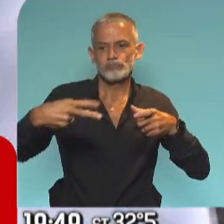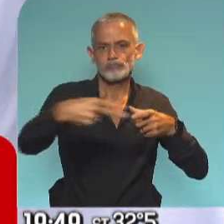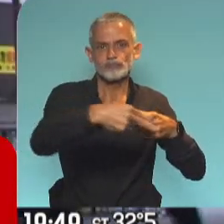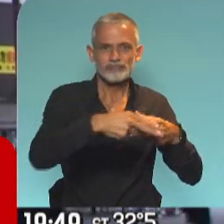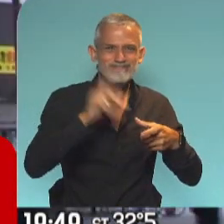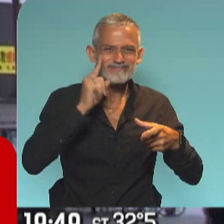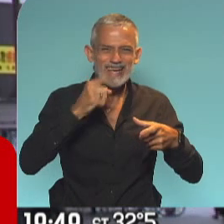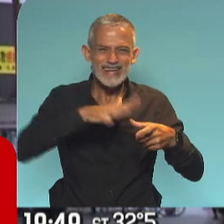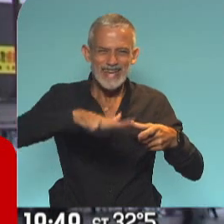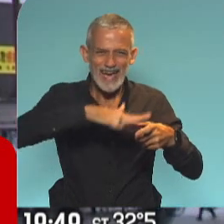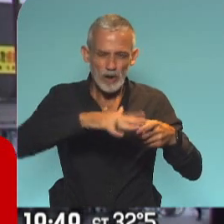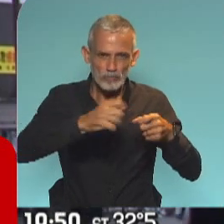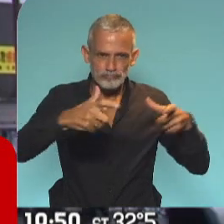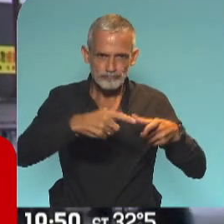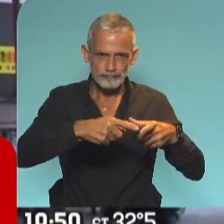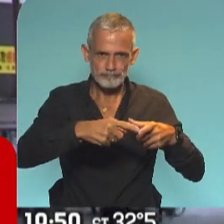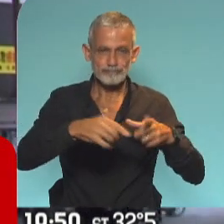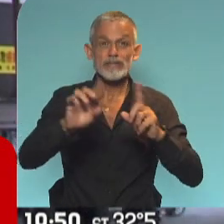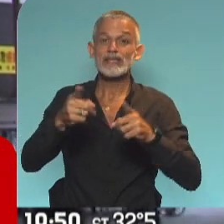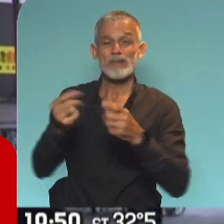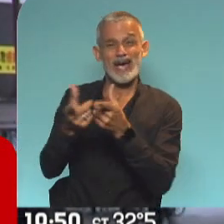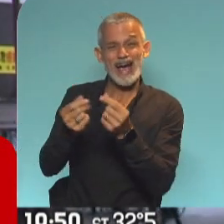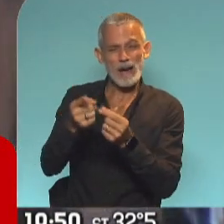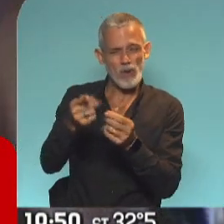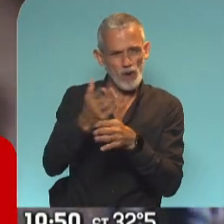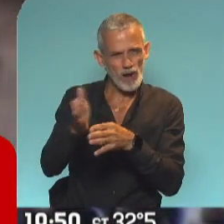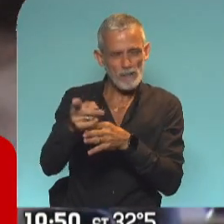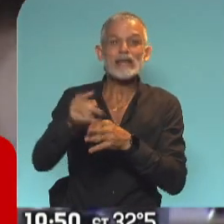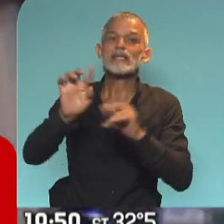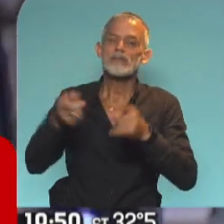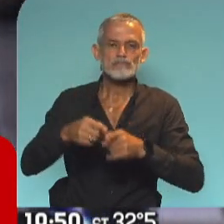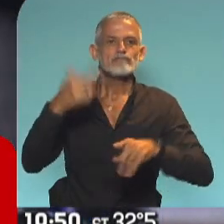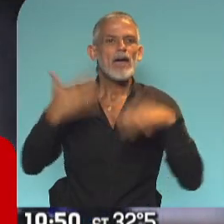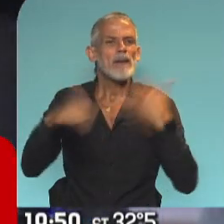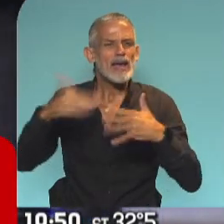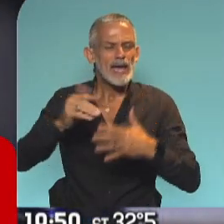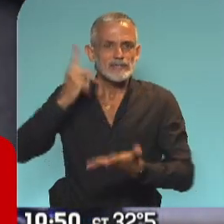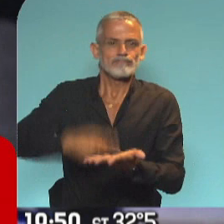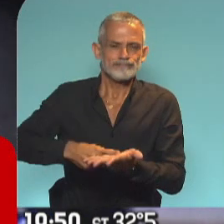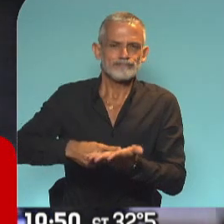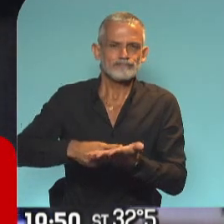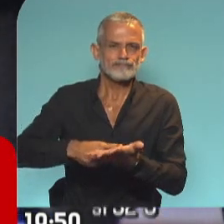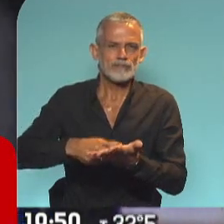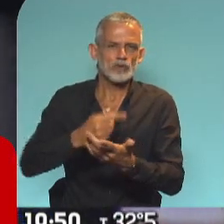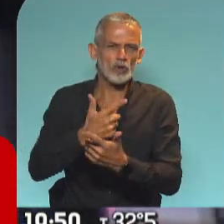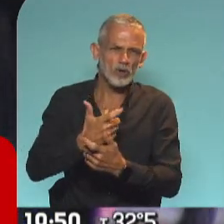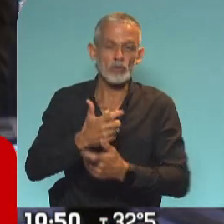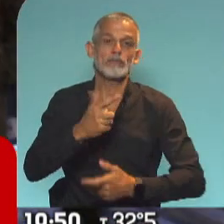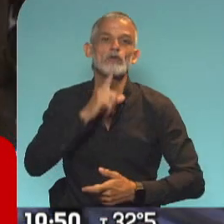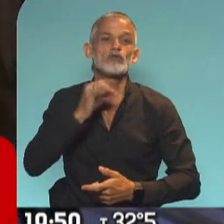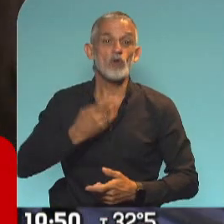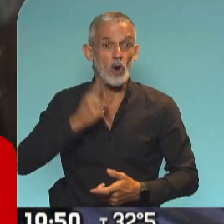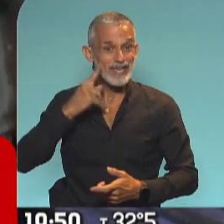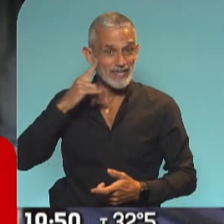de riesgo. Por su parte, Japón declaró hoy el estado de emergencia en Tokio y en su periferia,